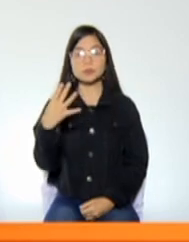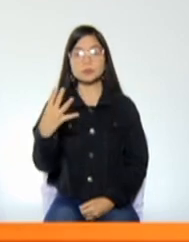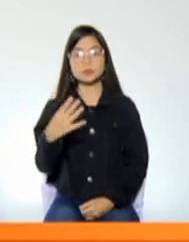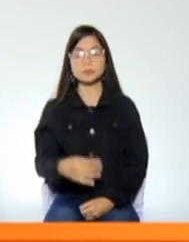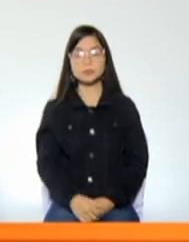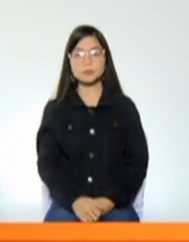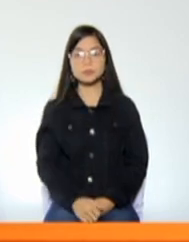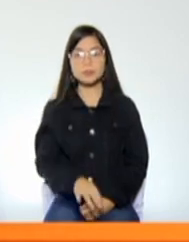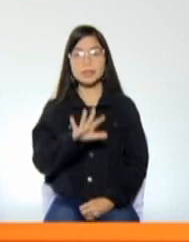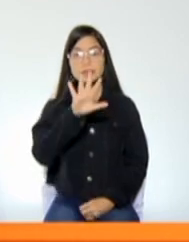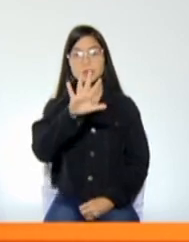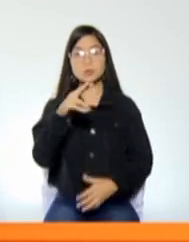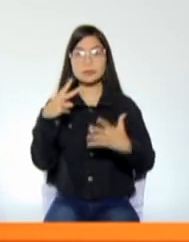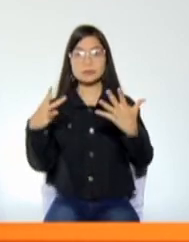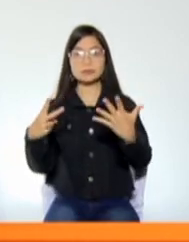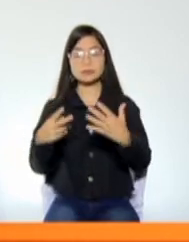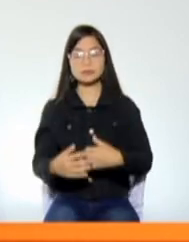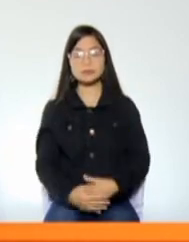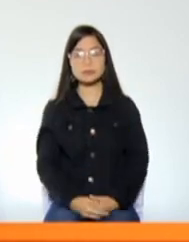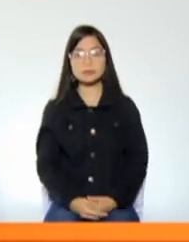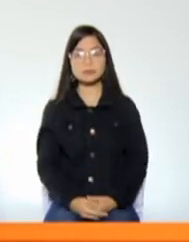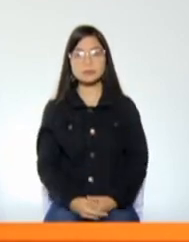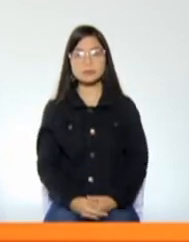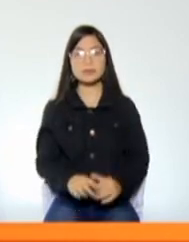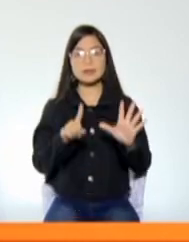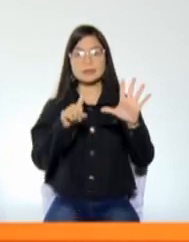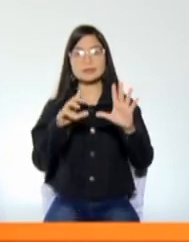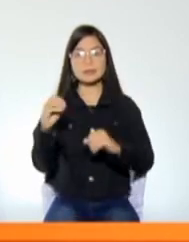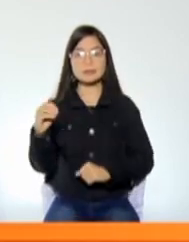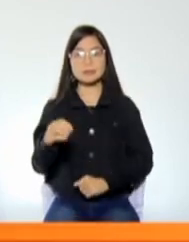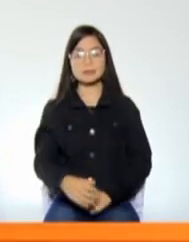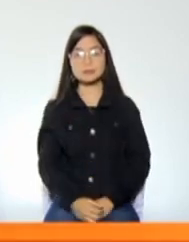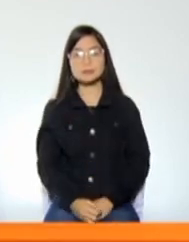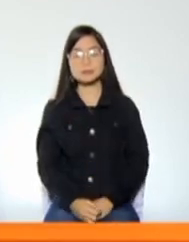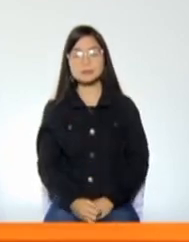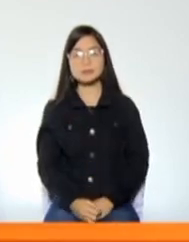54, 57, 60,